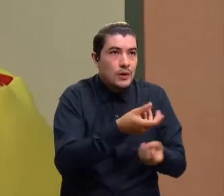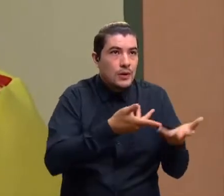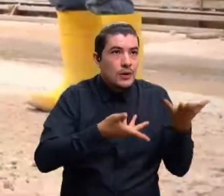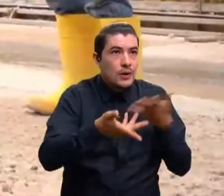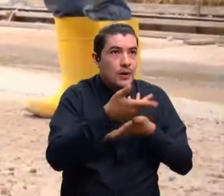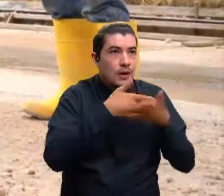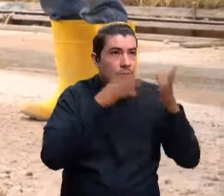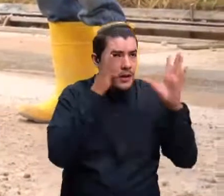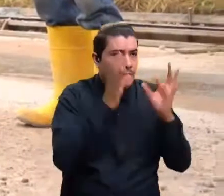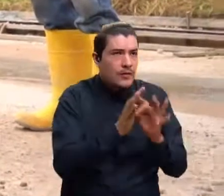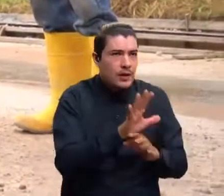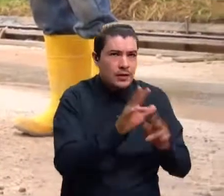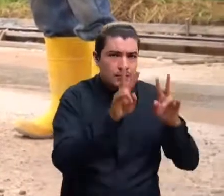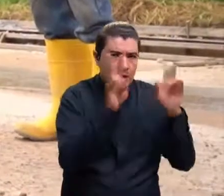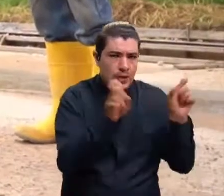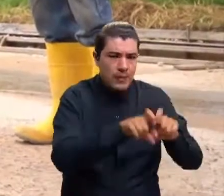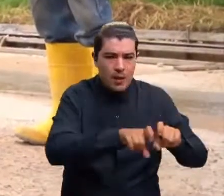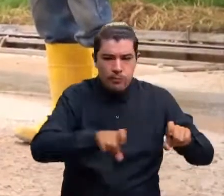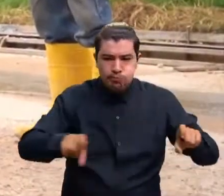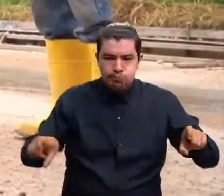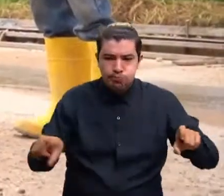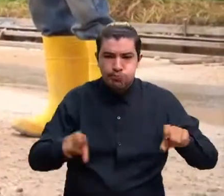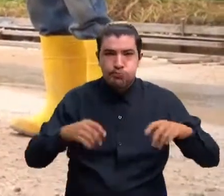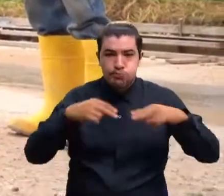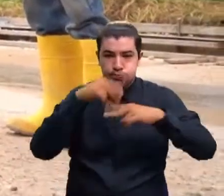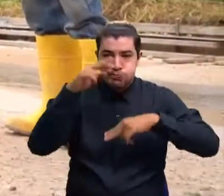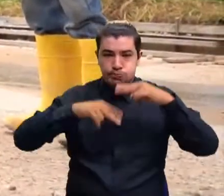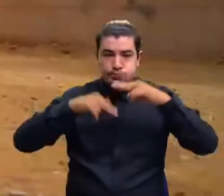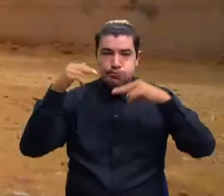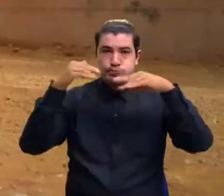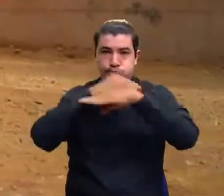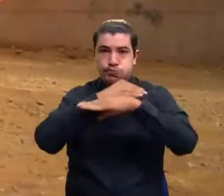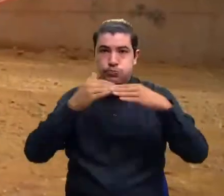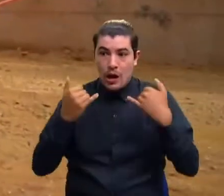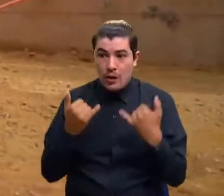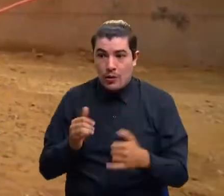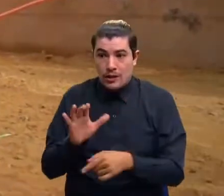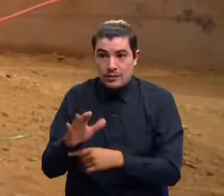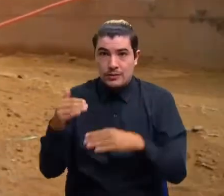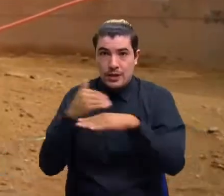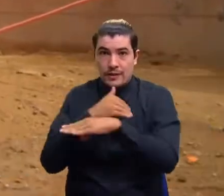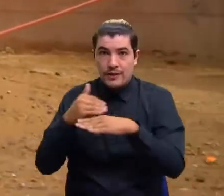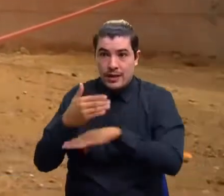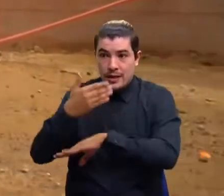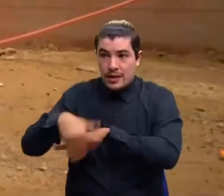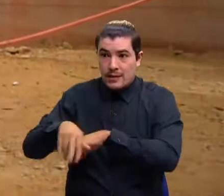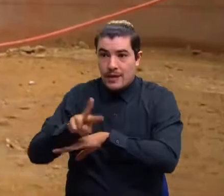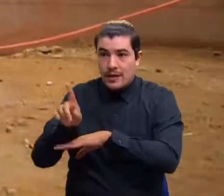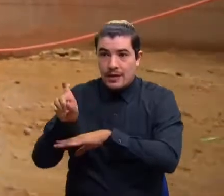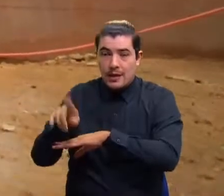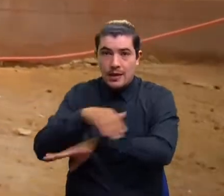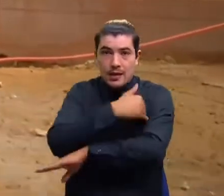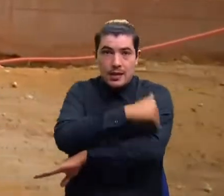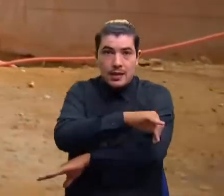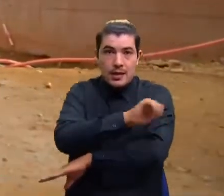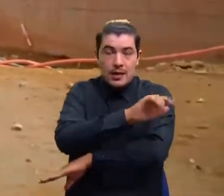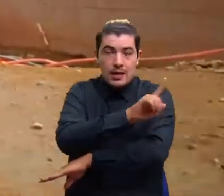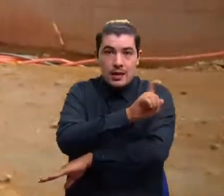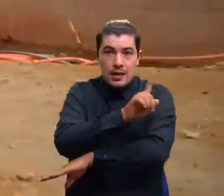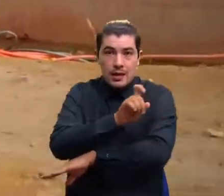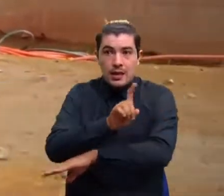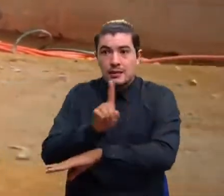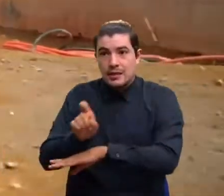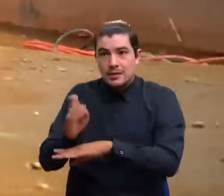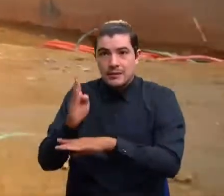que es el tema del alcantarillado y malla vial. Tenemos unas vías que son la carrera en calle 26, la carrera 6AE, la 6B, que